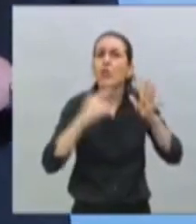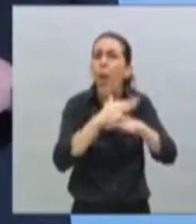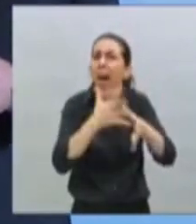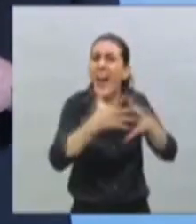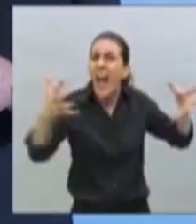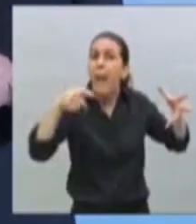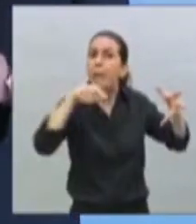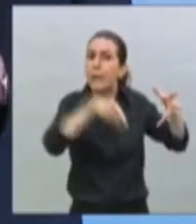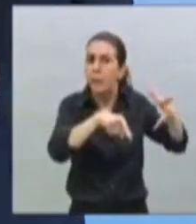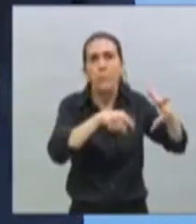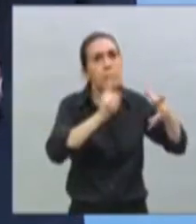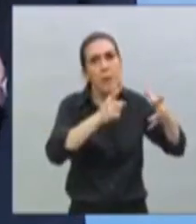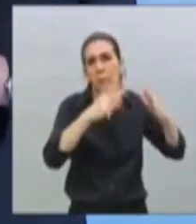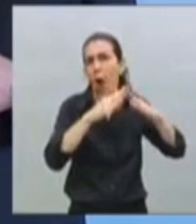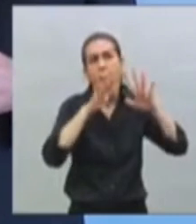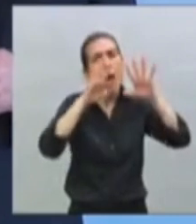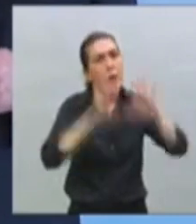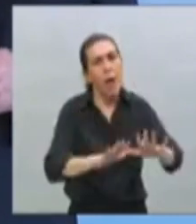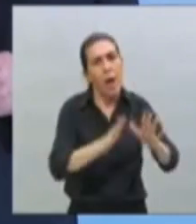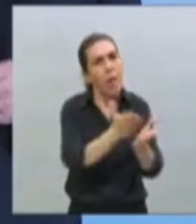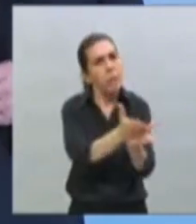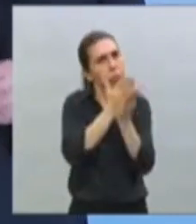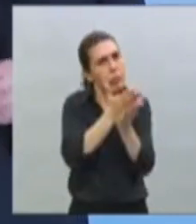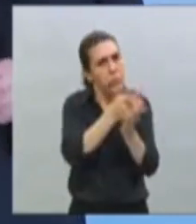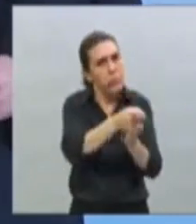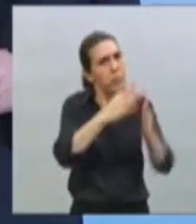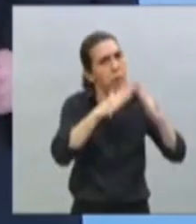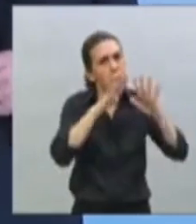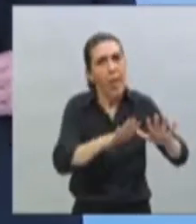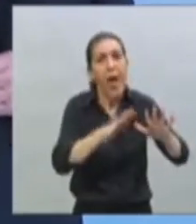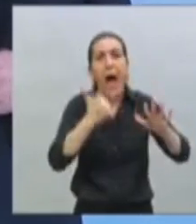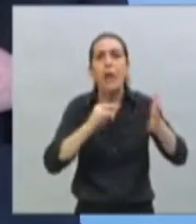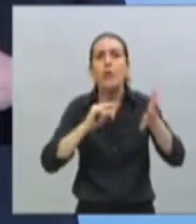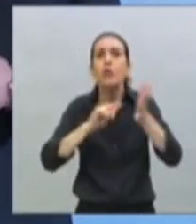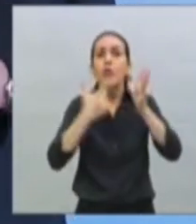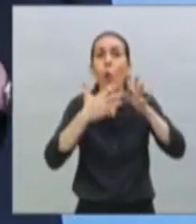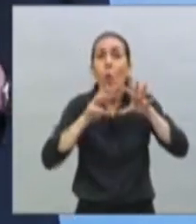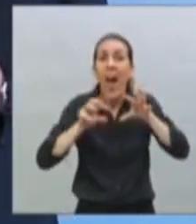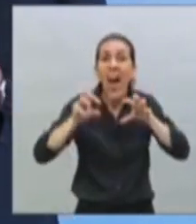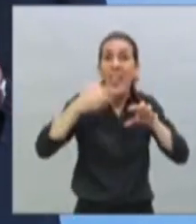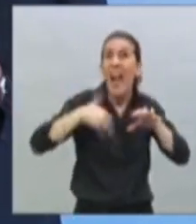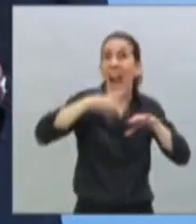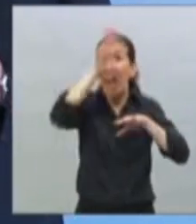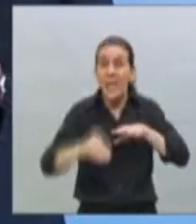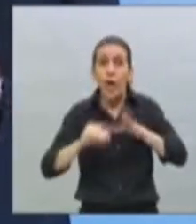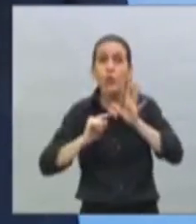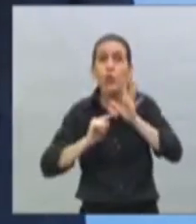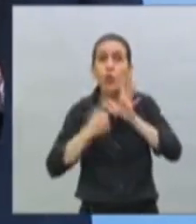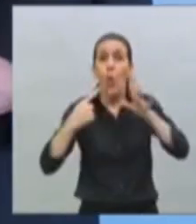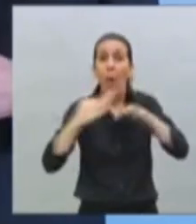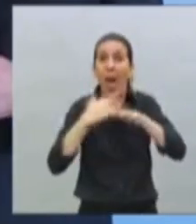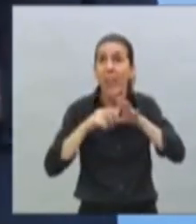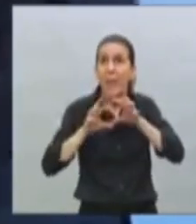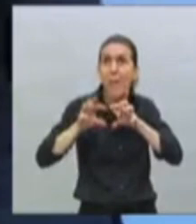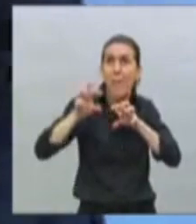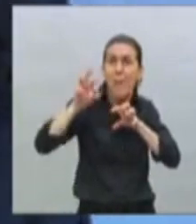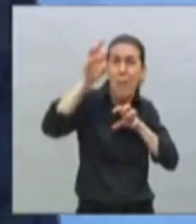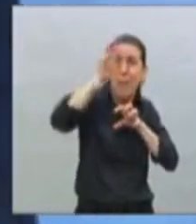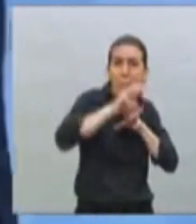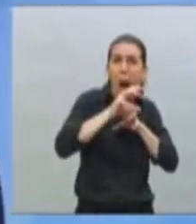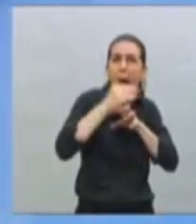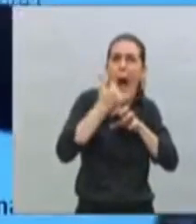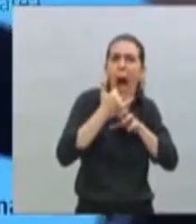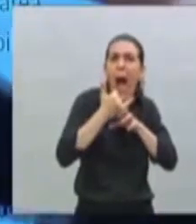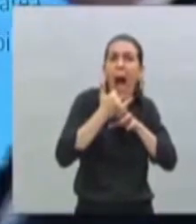¿de acuerdo? Son ciudades y aglomerados urbanos donde se concentran más